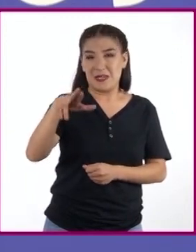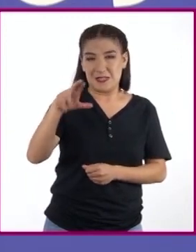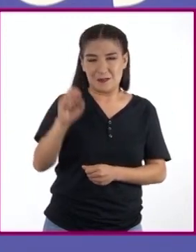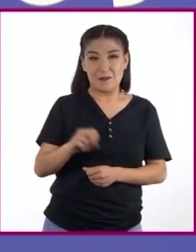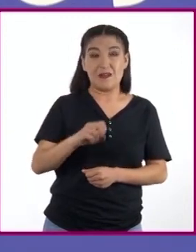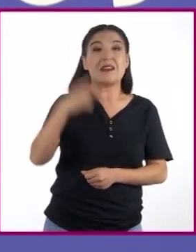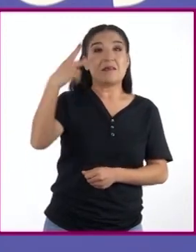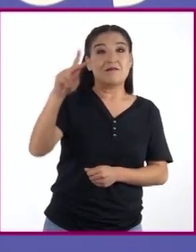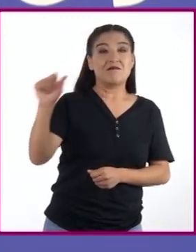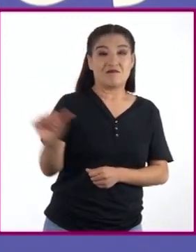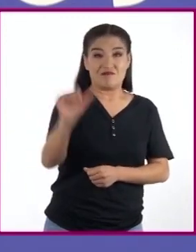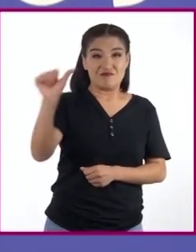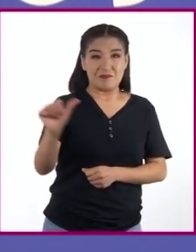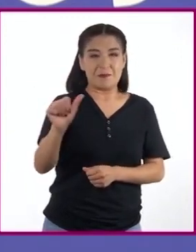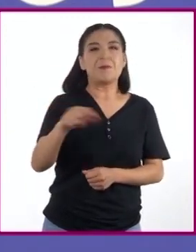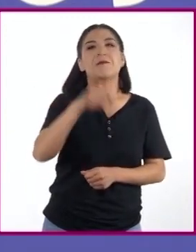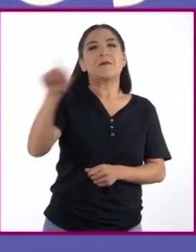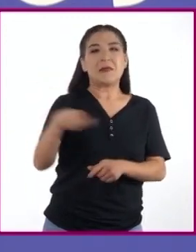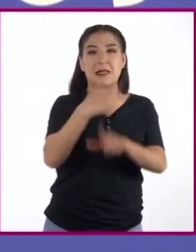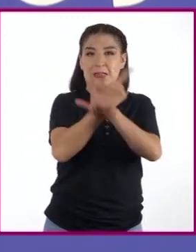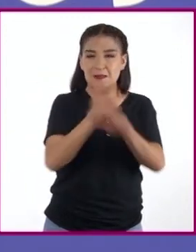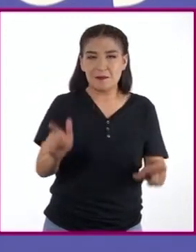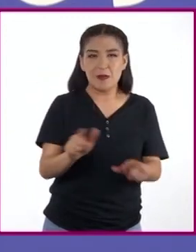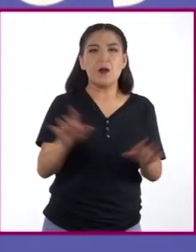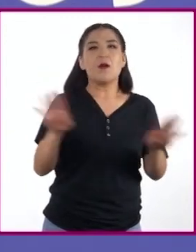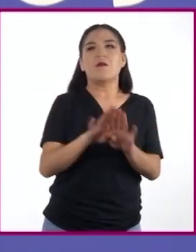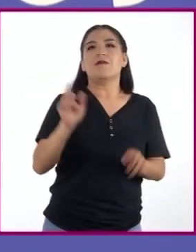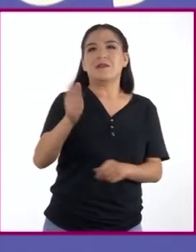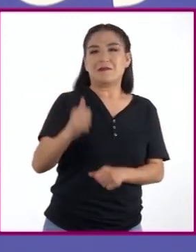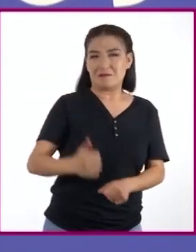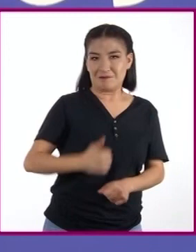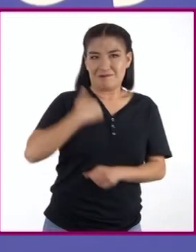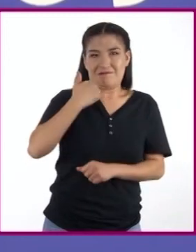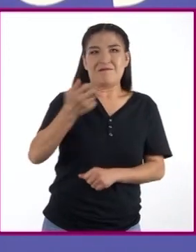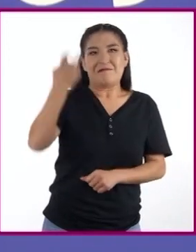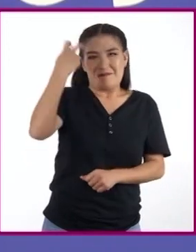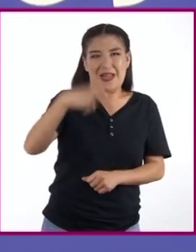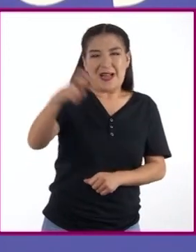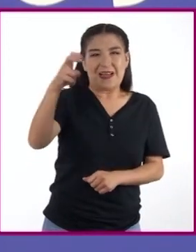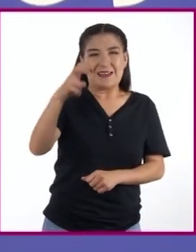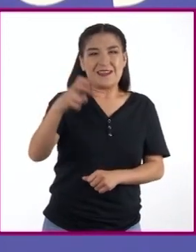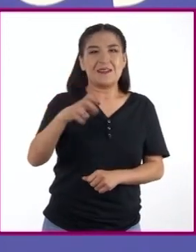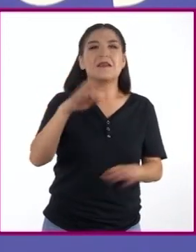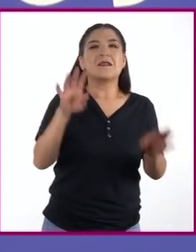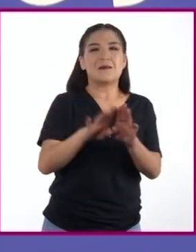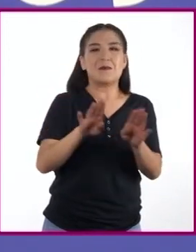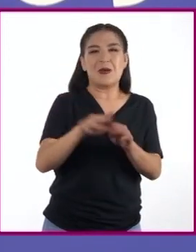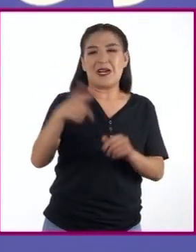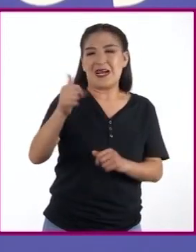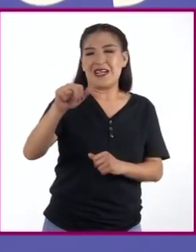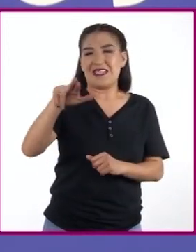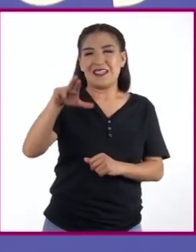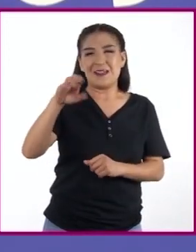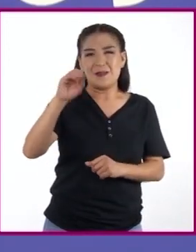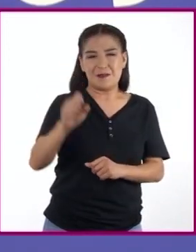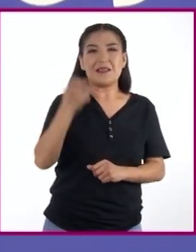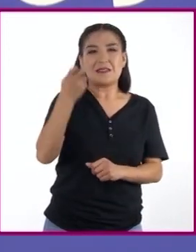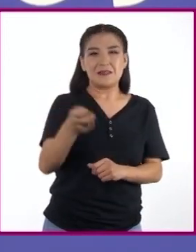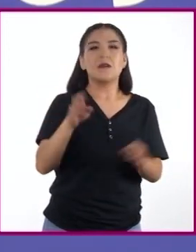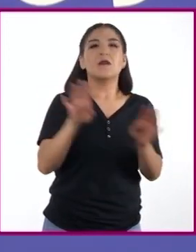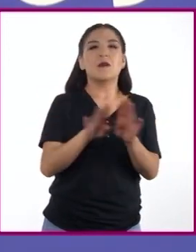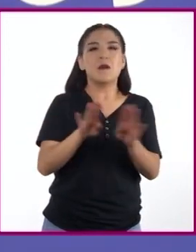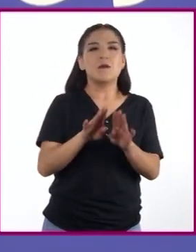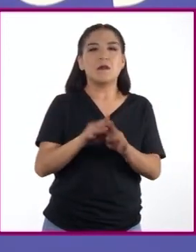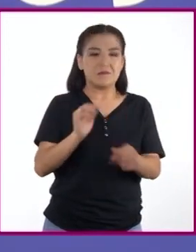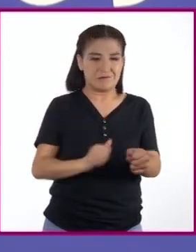en condiciones de libertad y aprovechando los viajes del galeón de Manila, lograron llegar